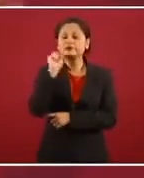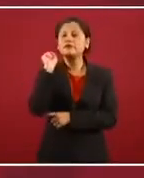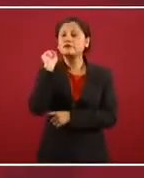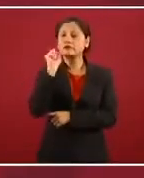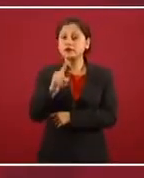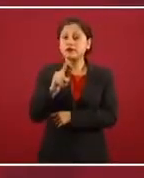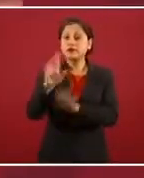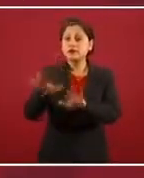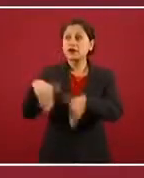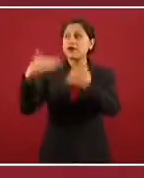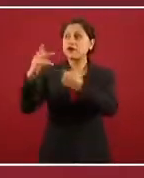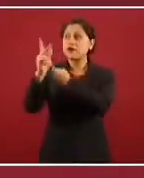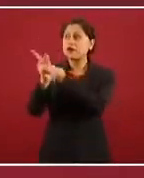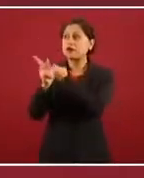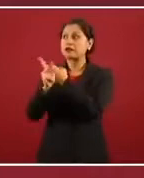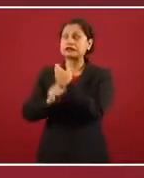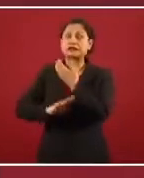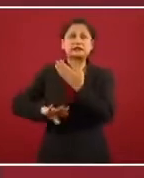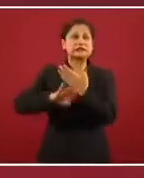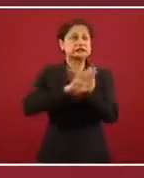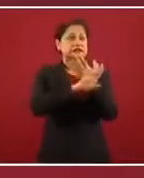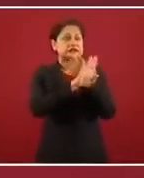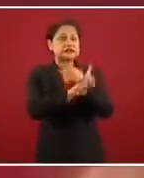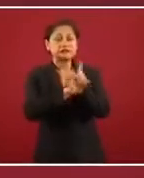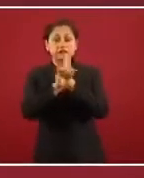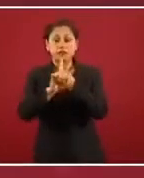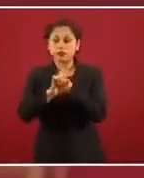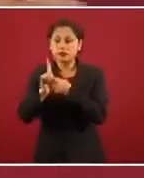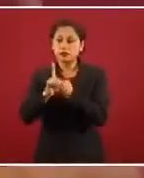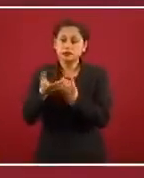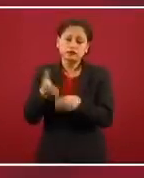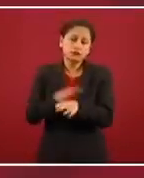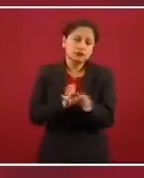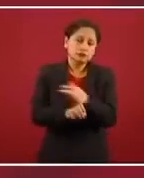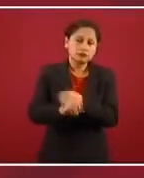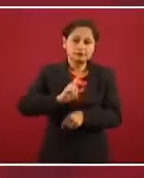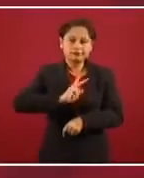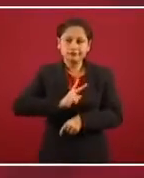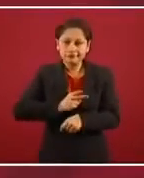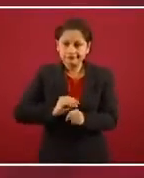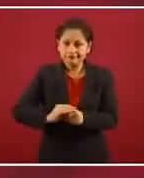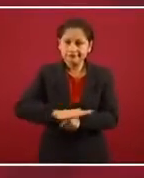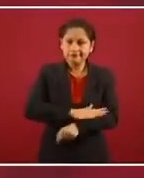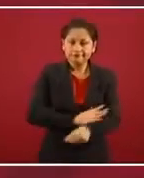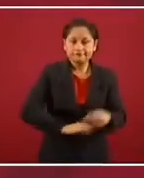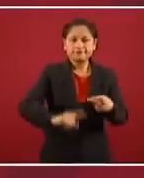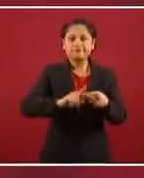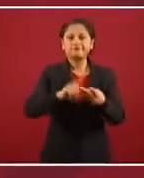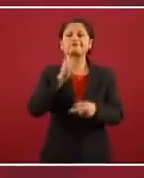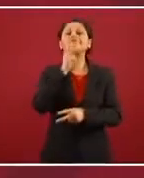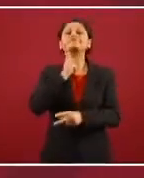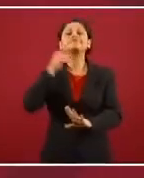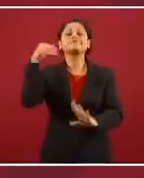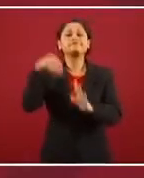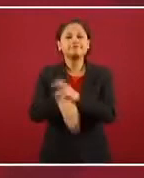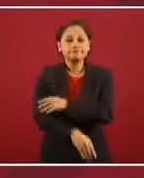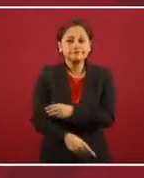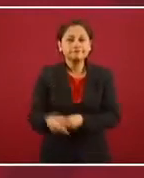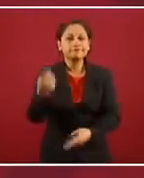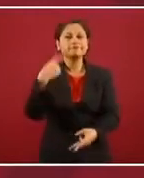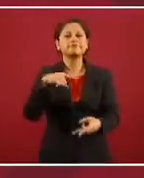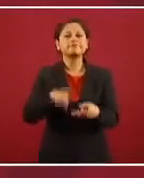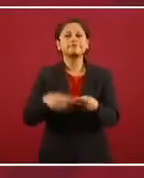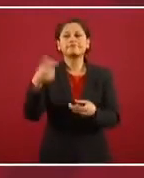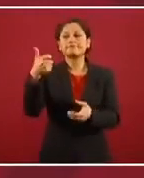esto que se está padeciendo, coronavirus, caída en el precio del petróleo, depreciación de